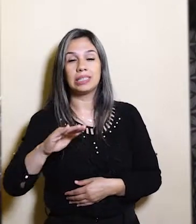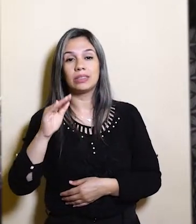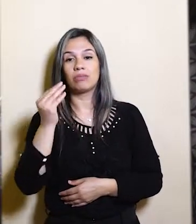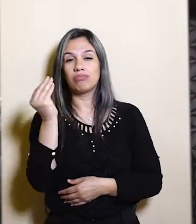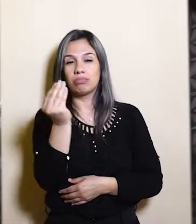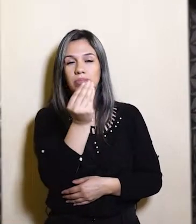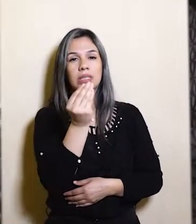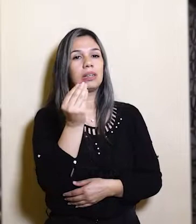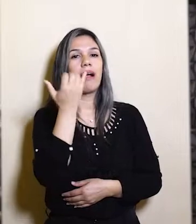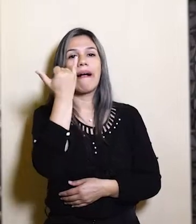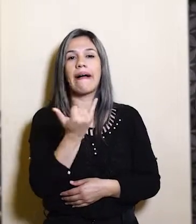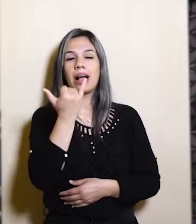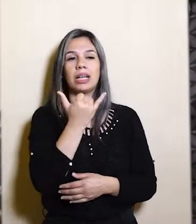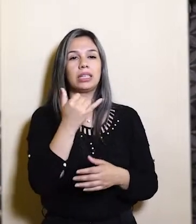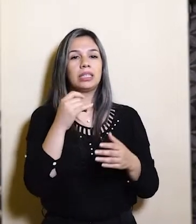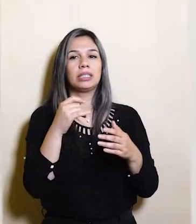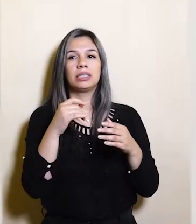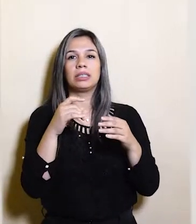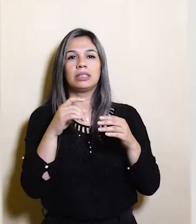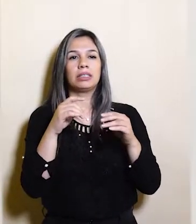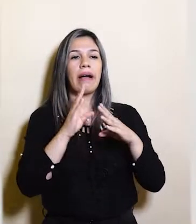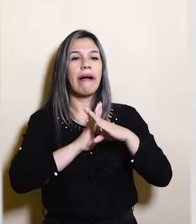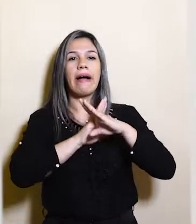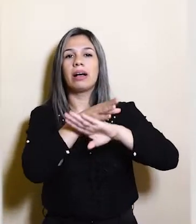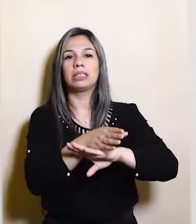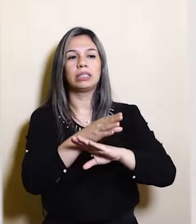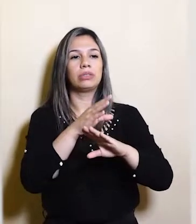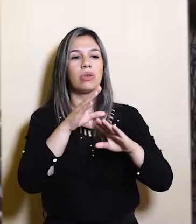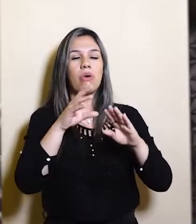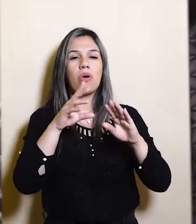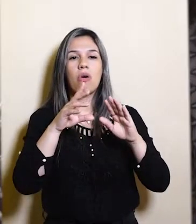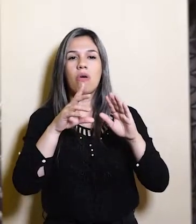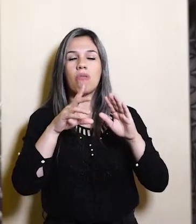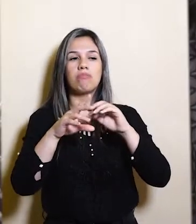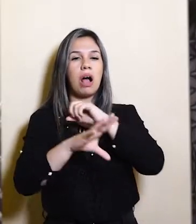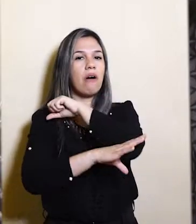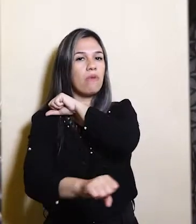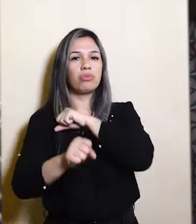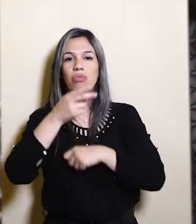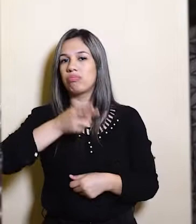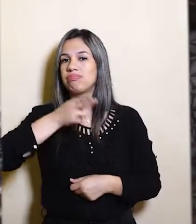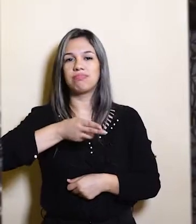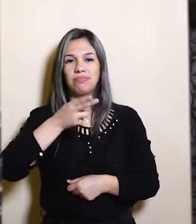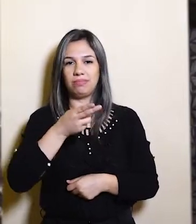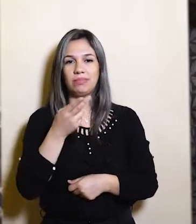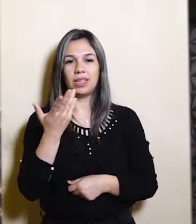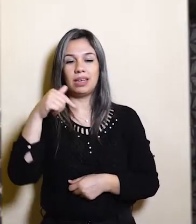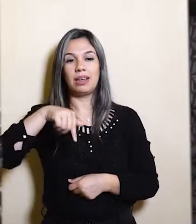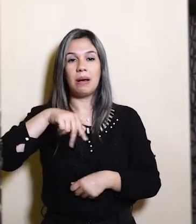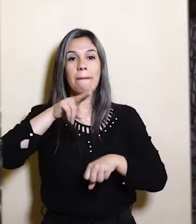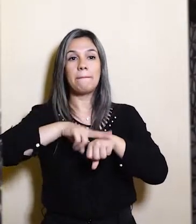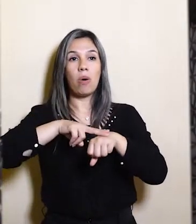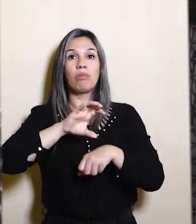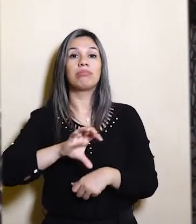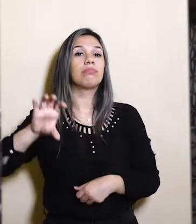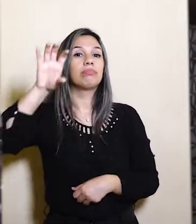las leyes más restrictivas en términos del acceso al aborto legal y seguro. Nuestra región tiene el mayor número de países que